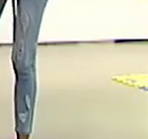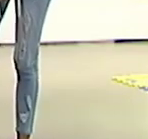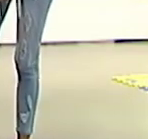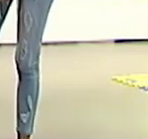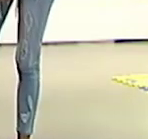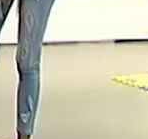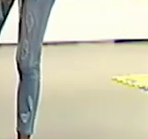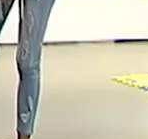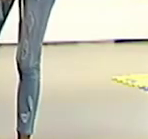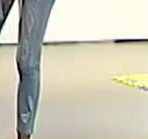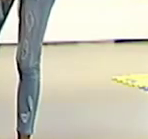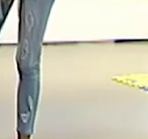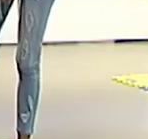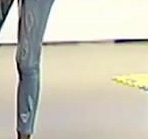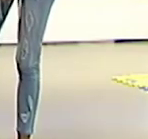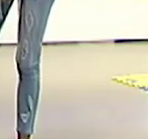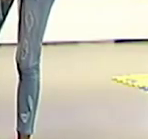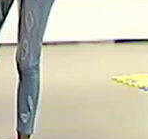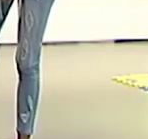puedan.